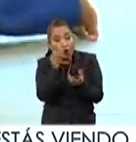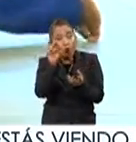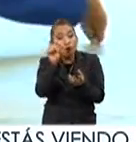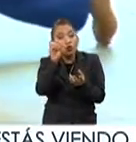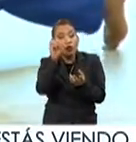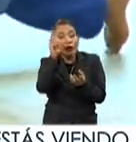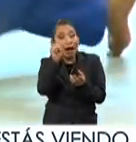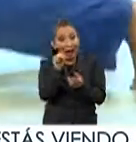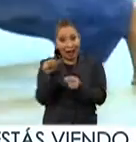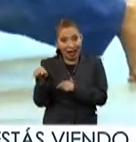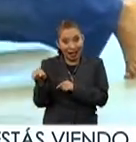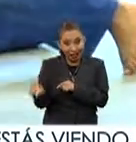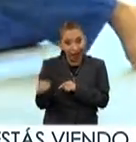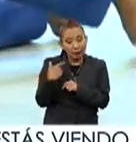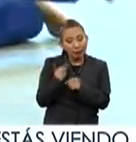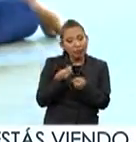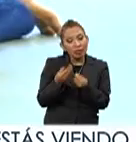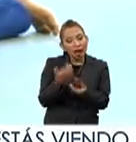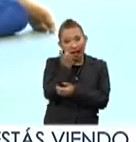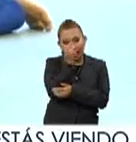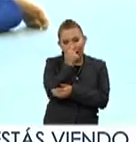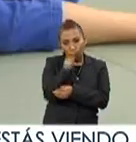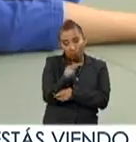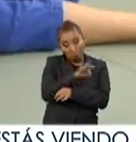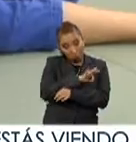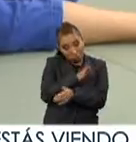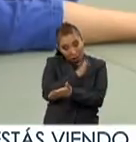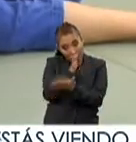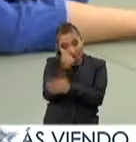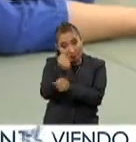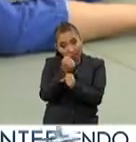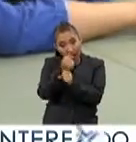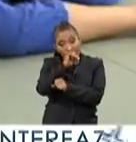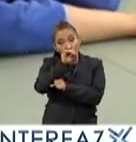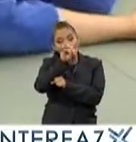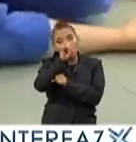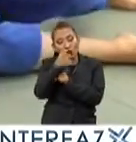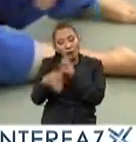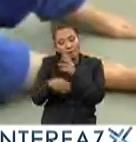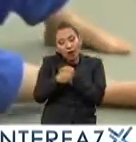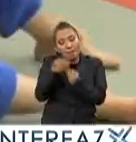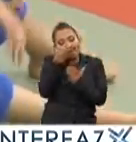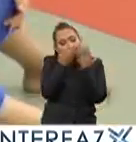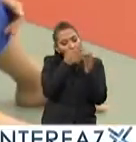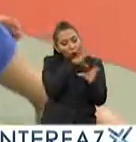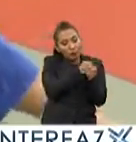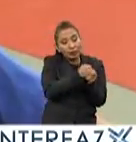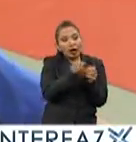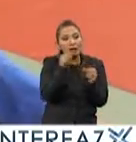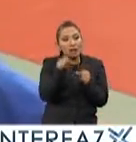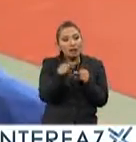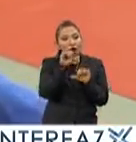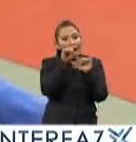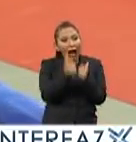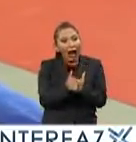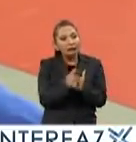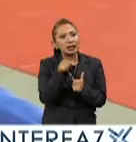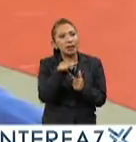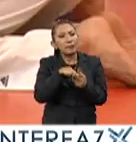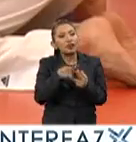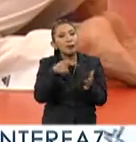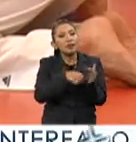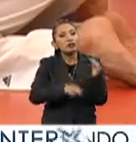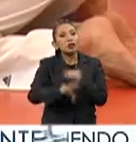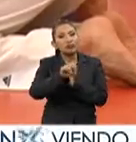Universidad Nacional Autónoma de México ofrece a sus estudiantes la posibilidad de practicar judo, de complementar su formación integral con esta arte marcial que surgió